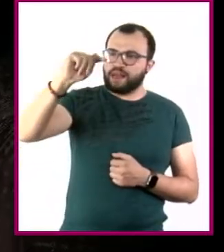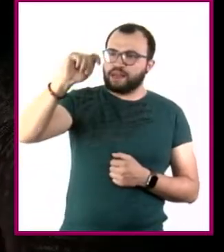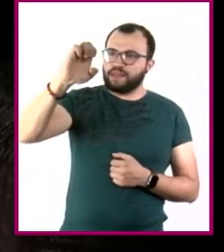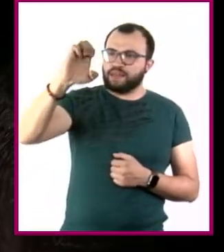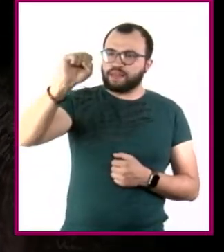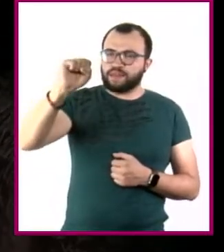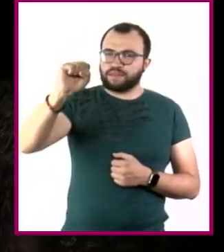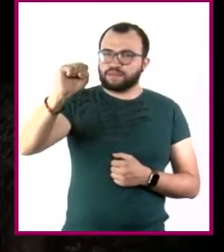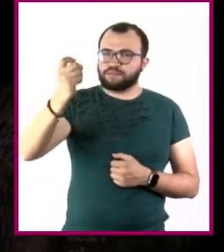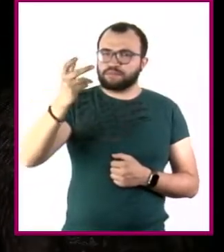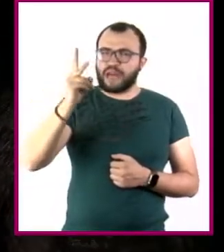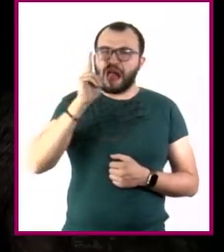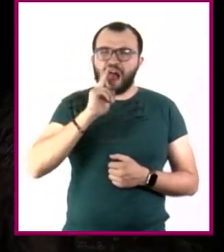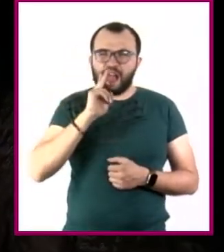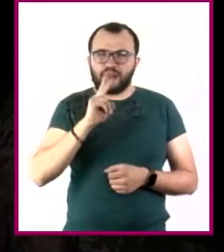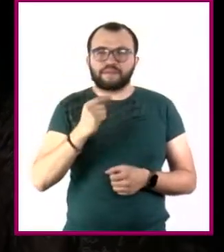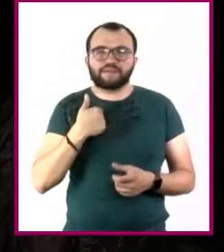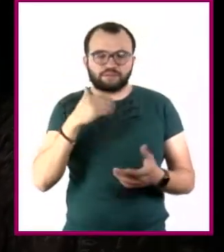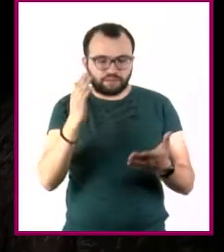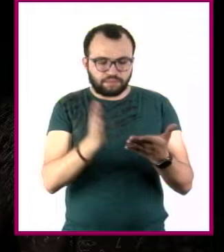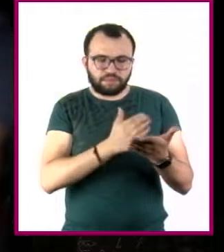Permíteme buscar una caracterización.